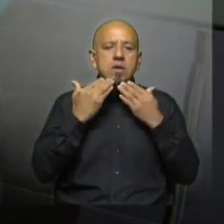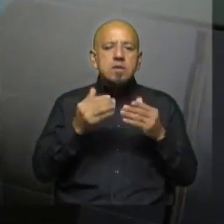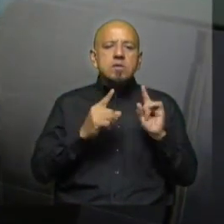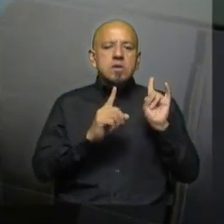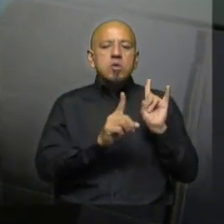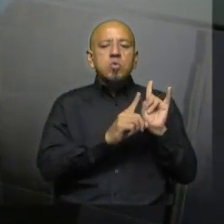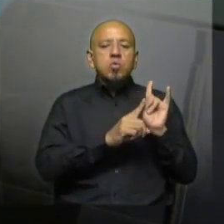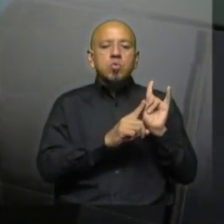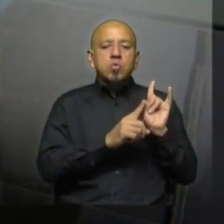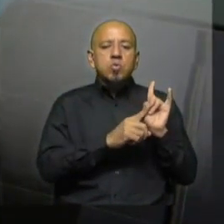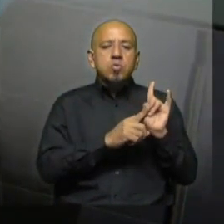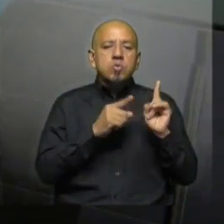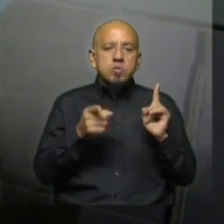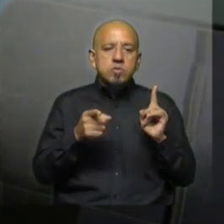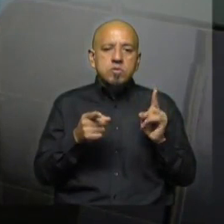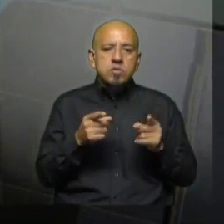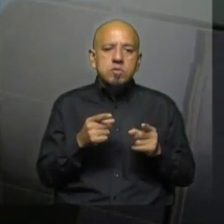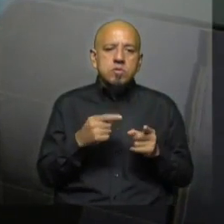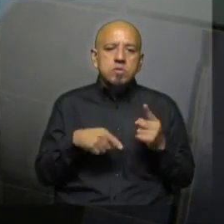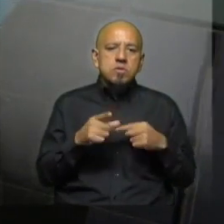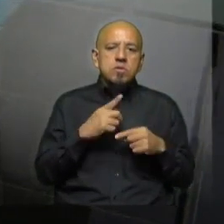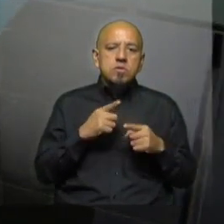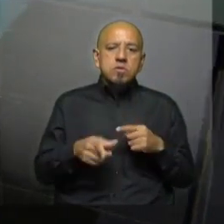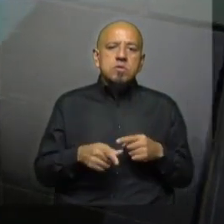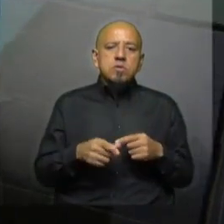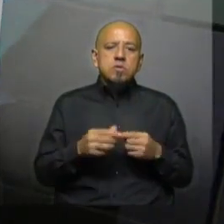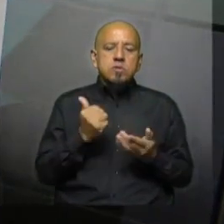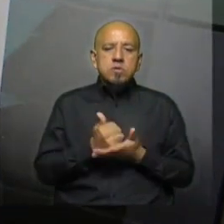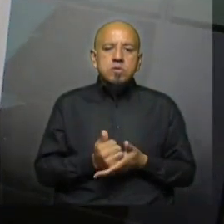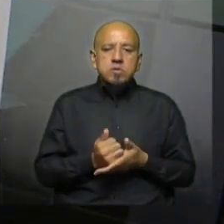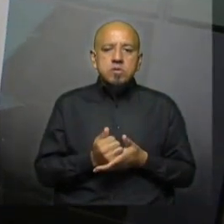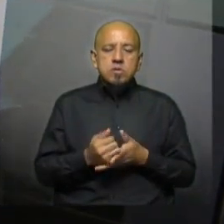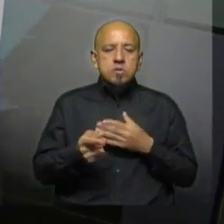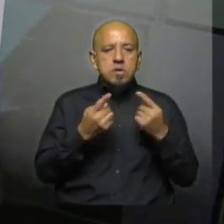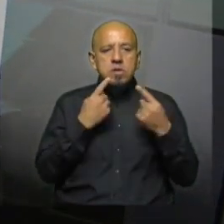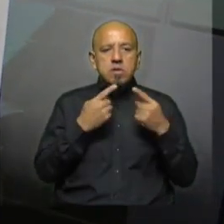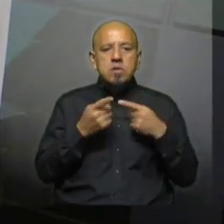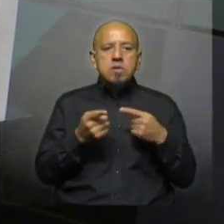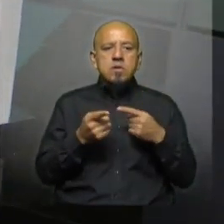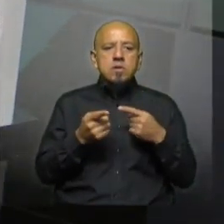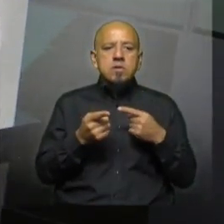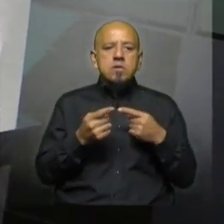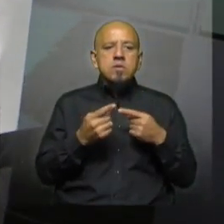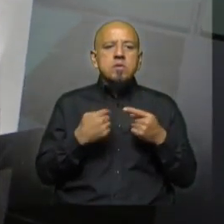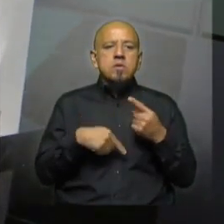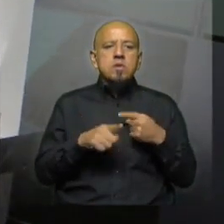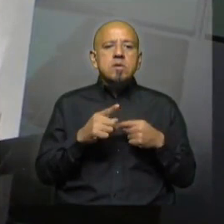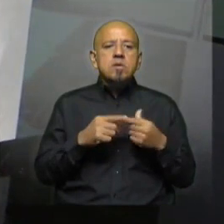estaba ese día en la cabina con ella charlando. Y ahí se generó una apertura donde él nos